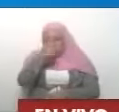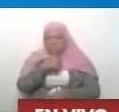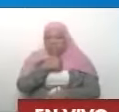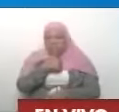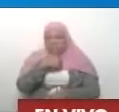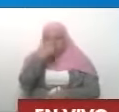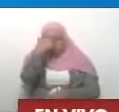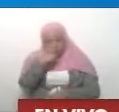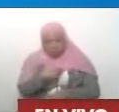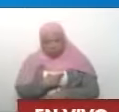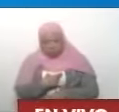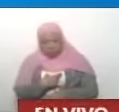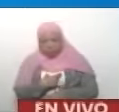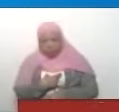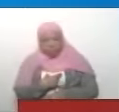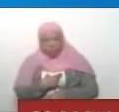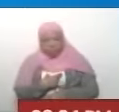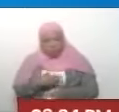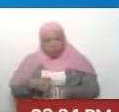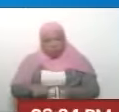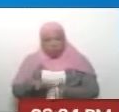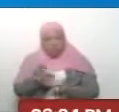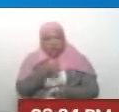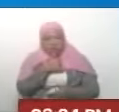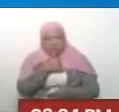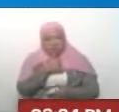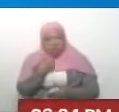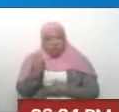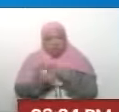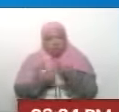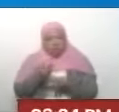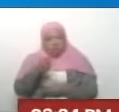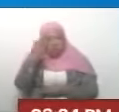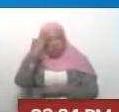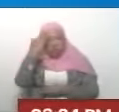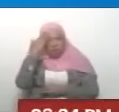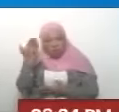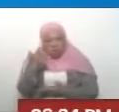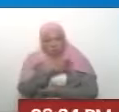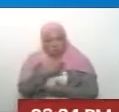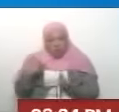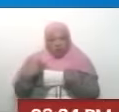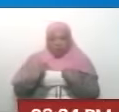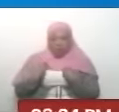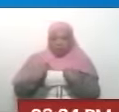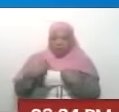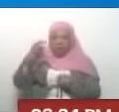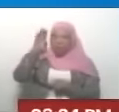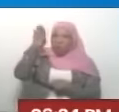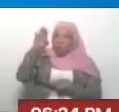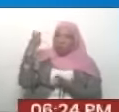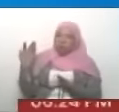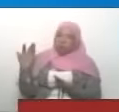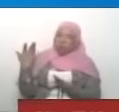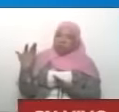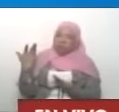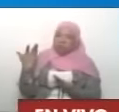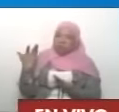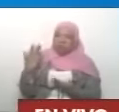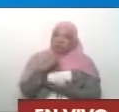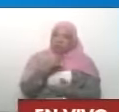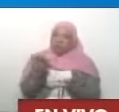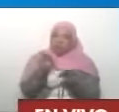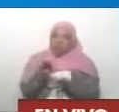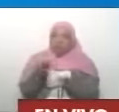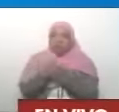de dónde viene, no sabe quién es, ¿cómo puede saber qué es lo que quiere en la vida, qué es lo que quiere para el futuro? Fíjese que eso es